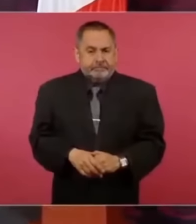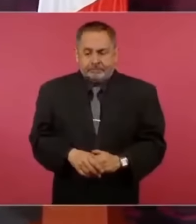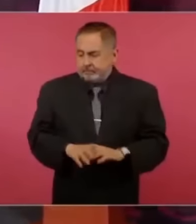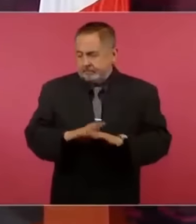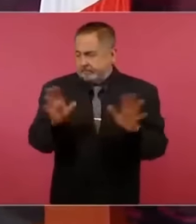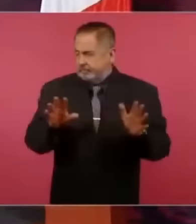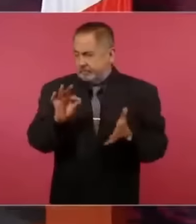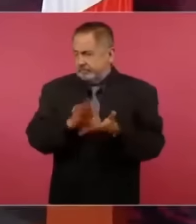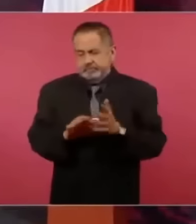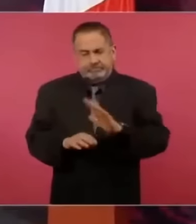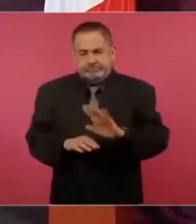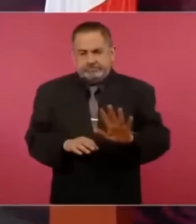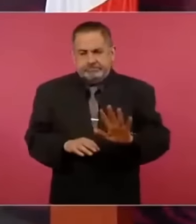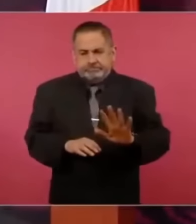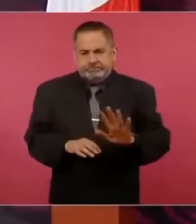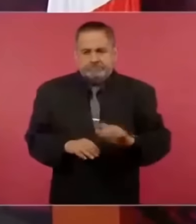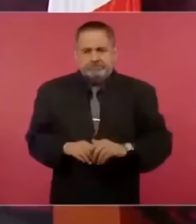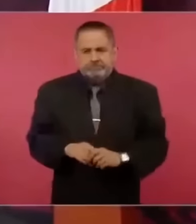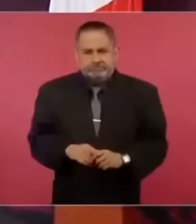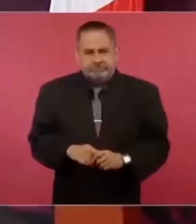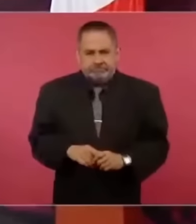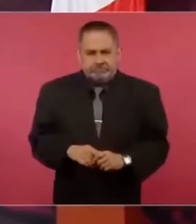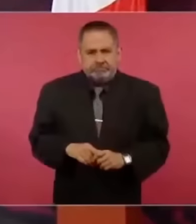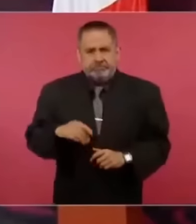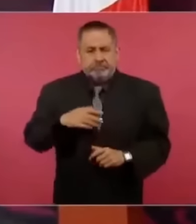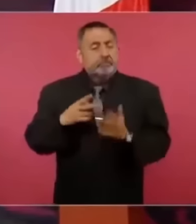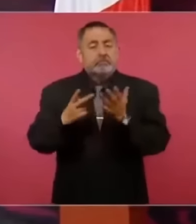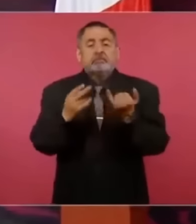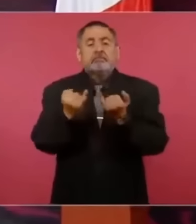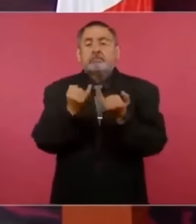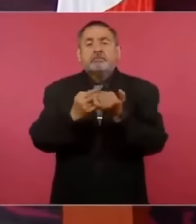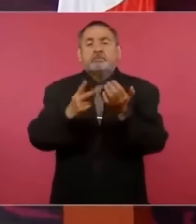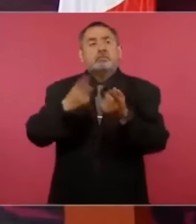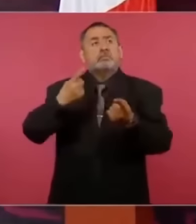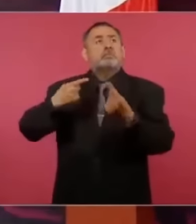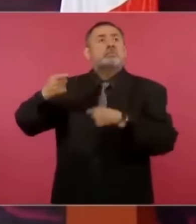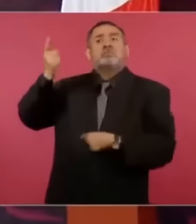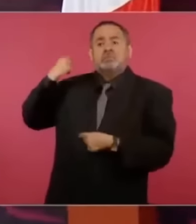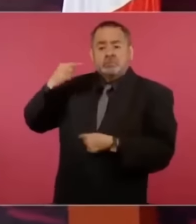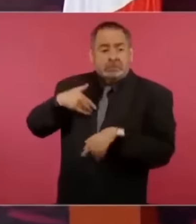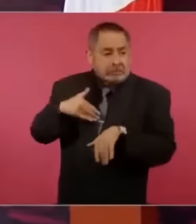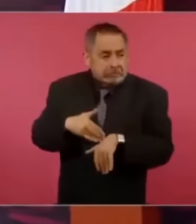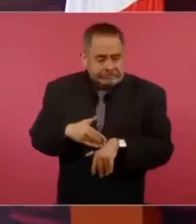y ya no es, repito, el tiempo de antes,